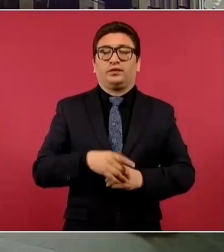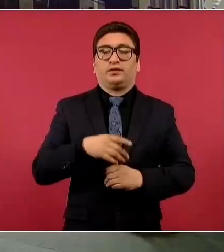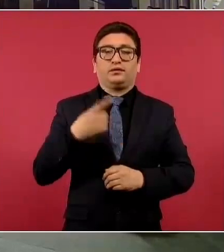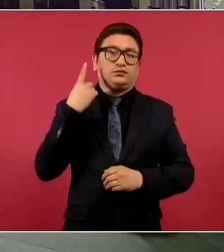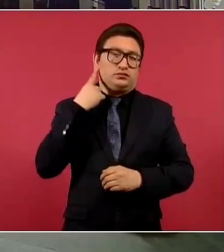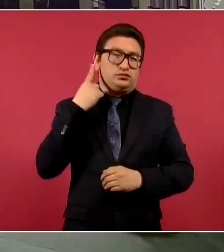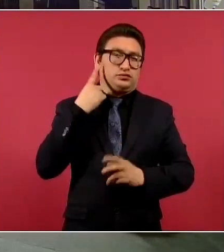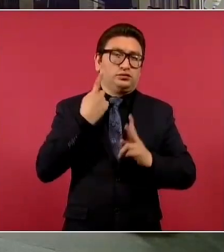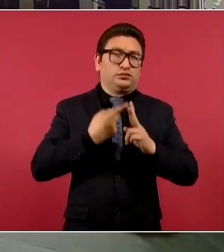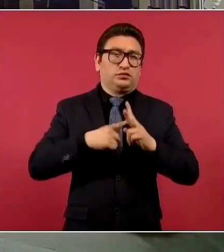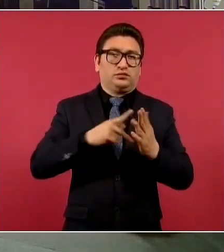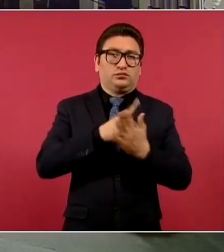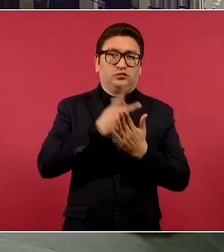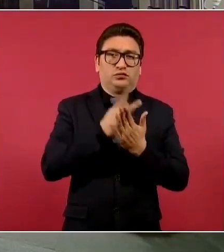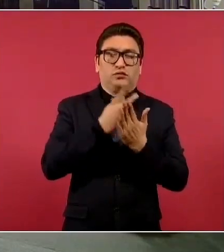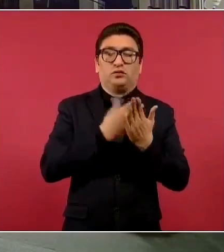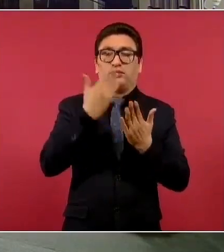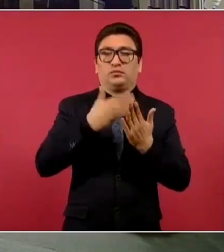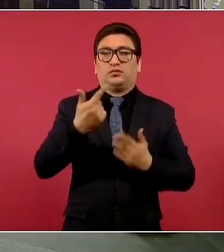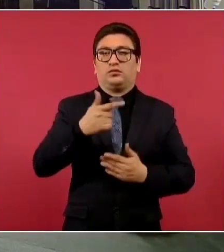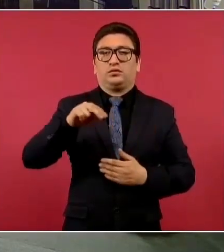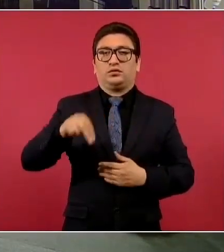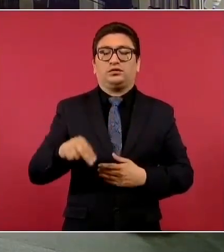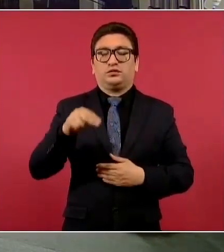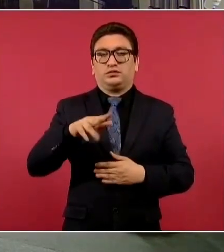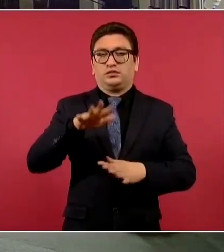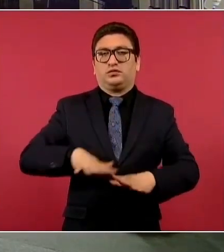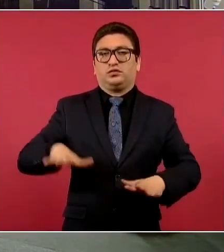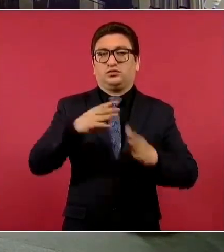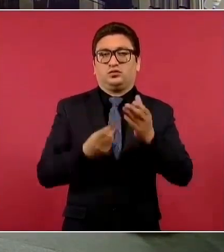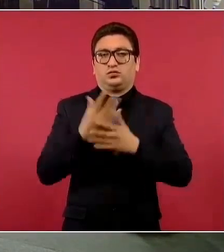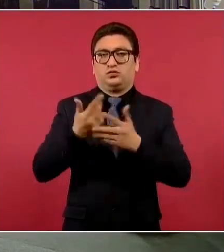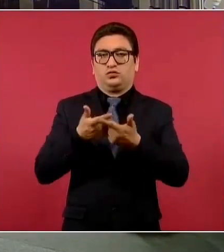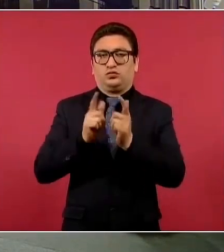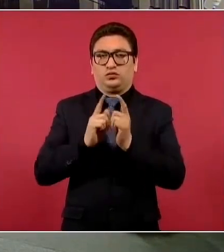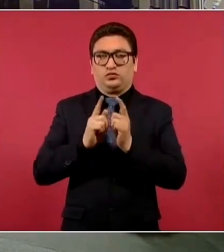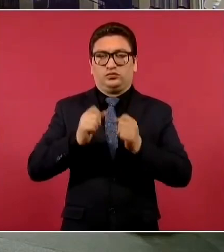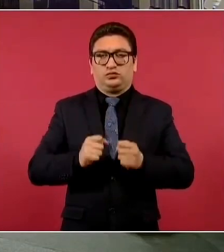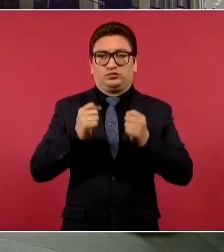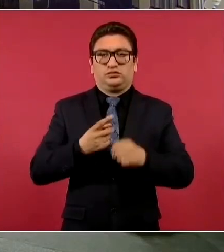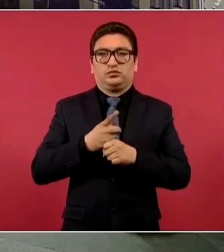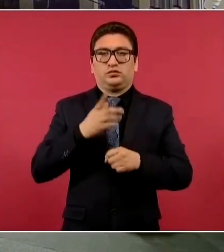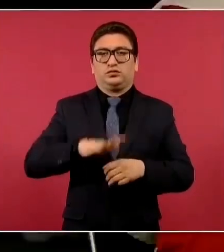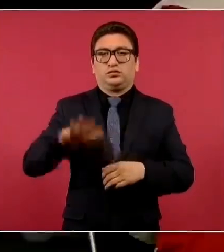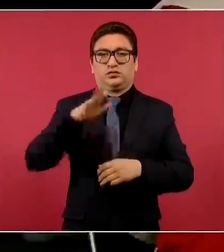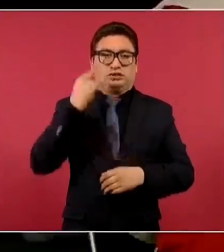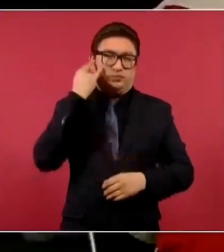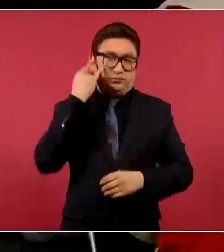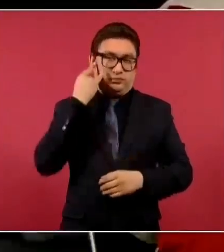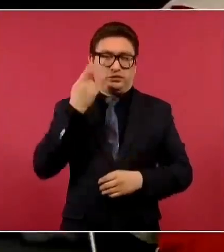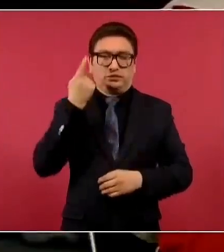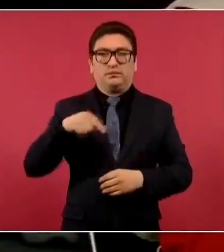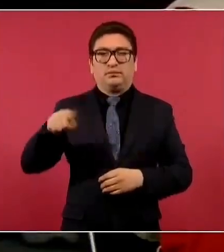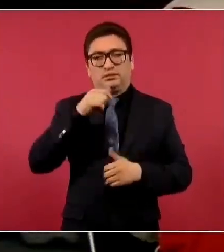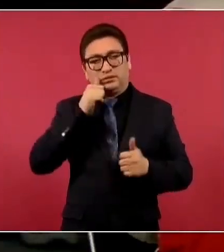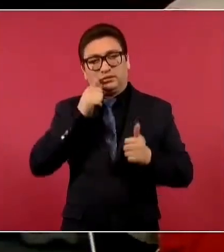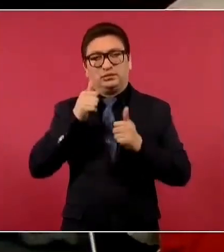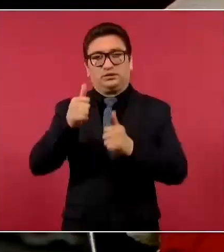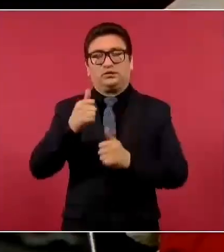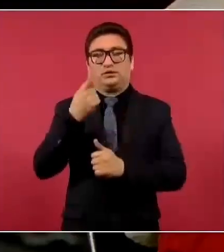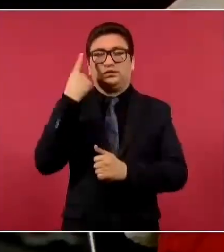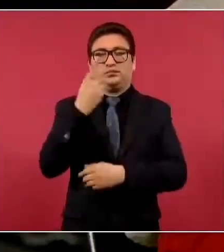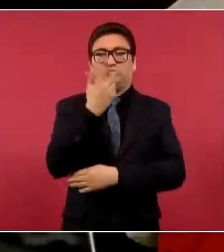Un programa de la Guardia Nacional Forestal, un nuevo cuerpo de seguridad en Campeche para atender la